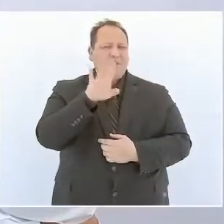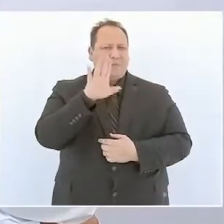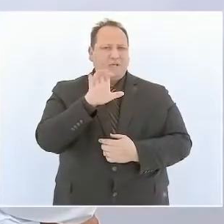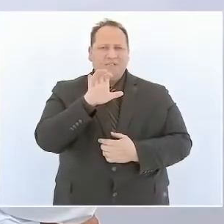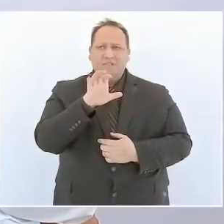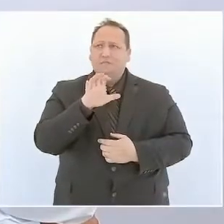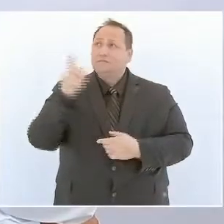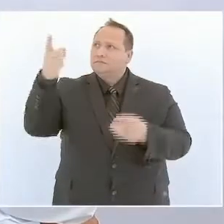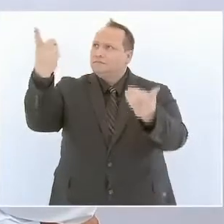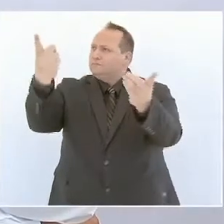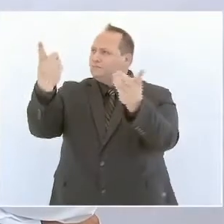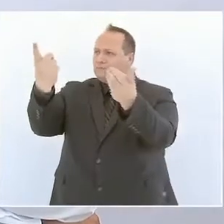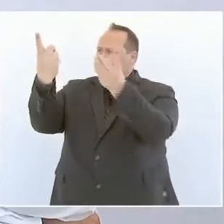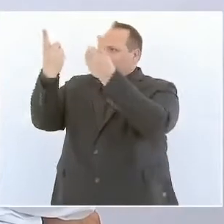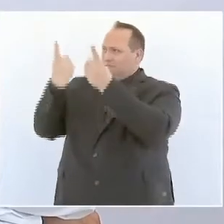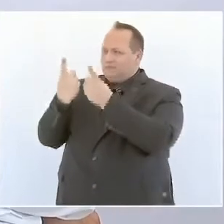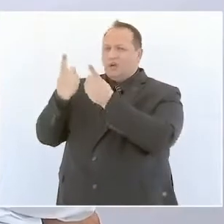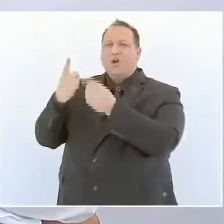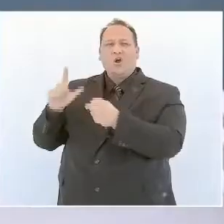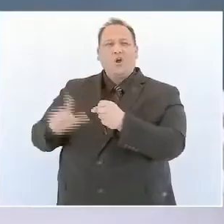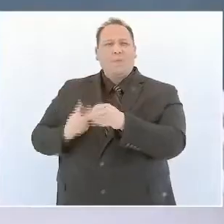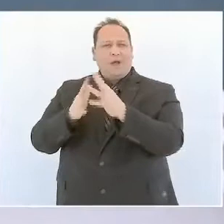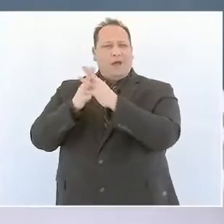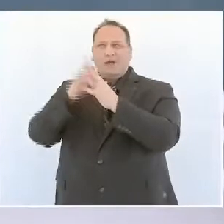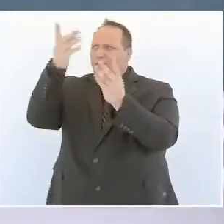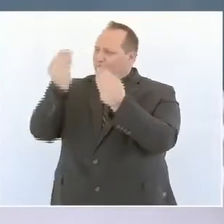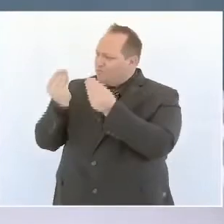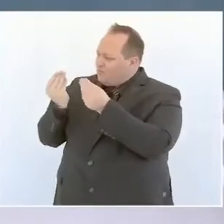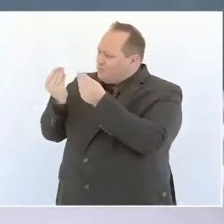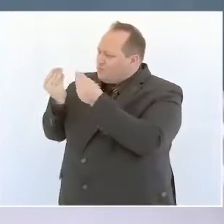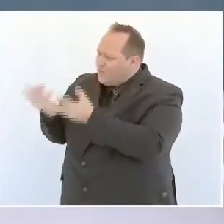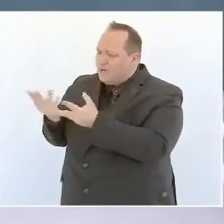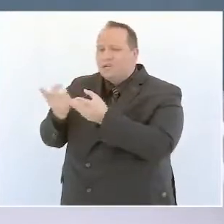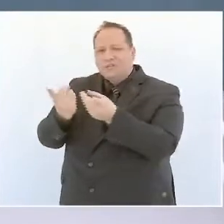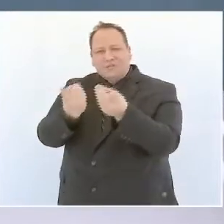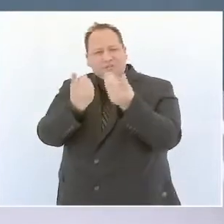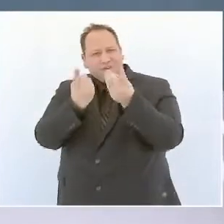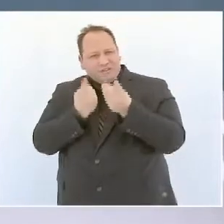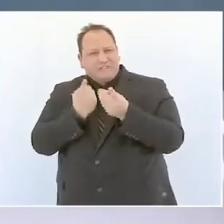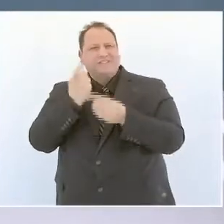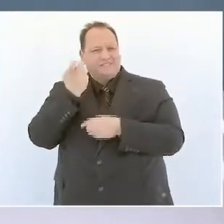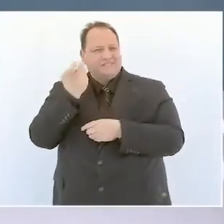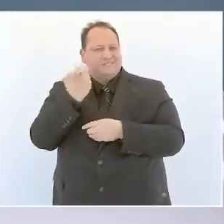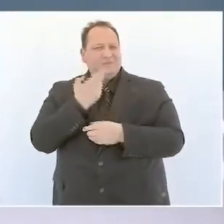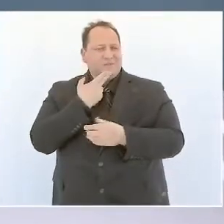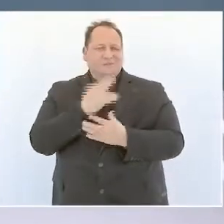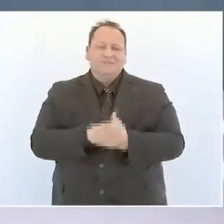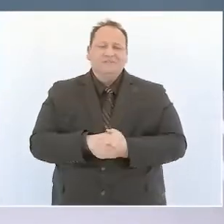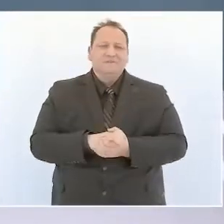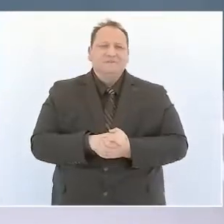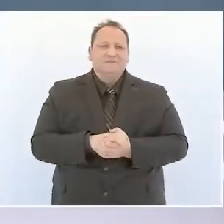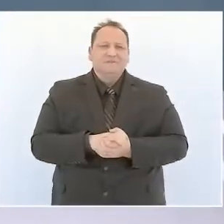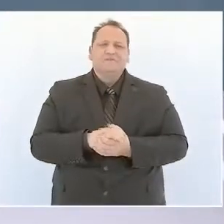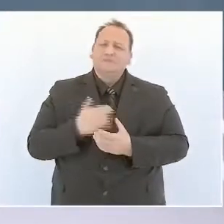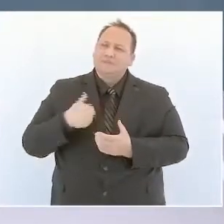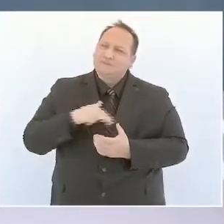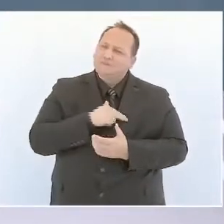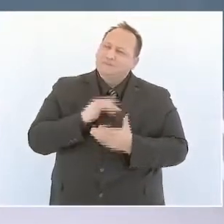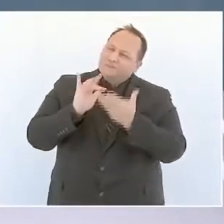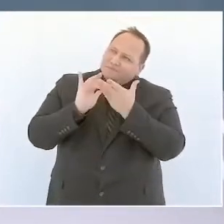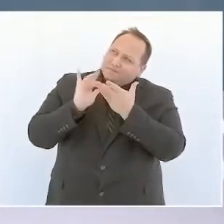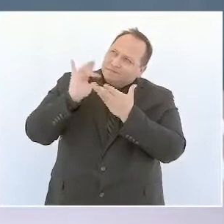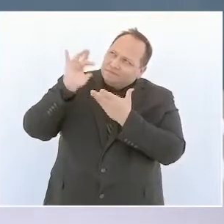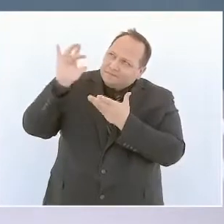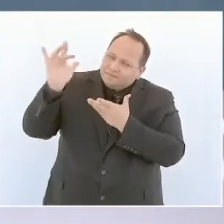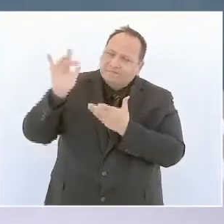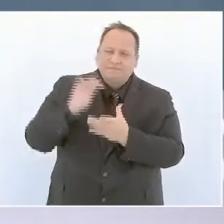fueron una donación del gobierno de Estados Unidos y lo agradecemos. Y